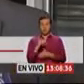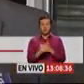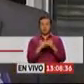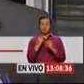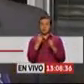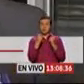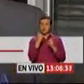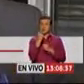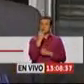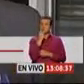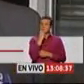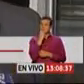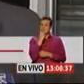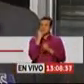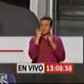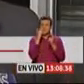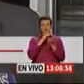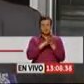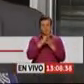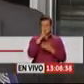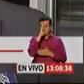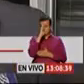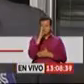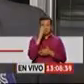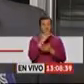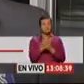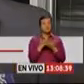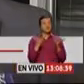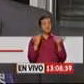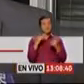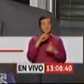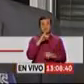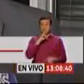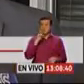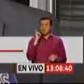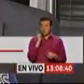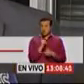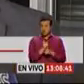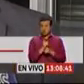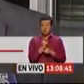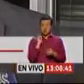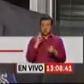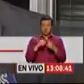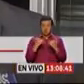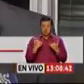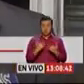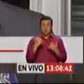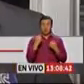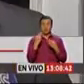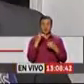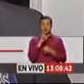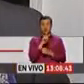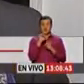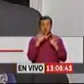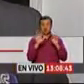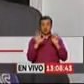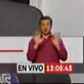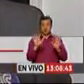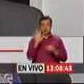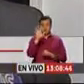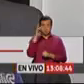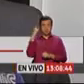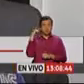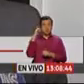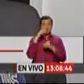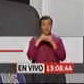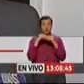austeridad, austeridad y transparencia también. En ese sentido, sí, bien es cierto, hemos postulado 185 millones de dólares, han